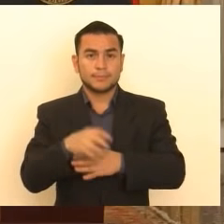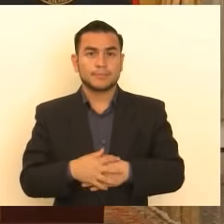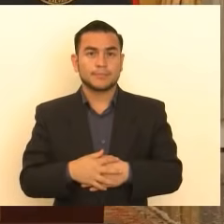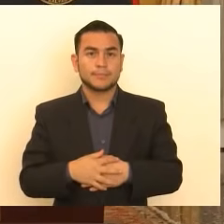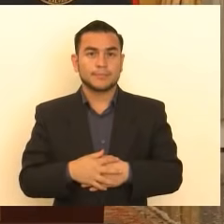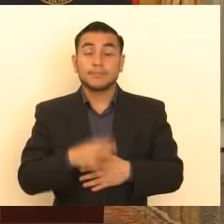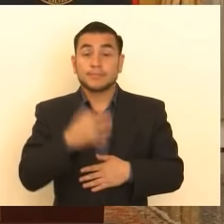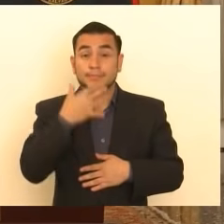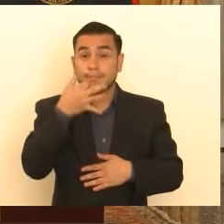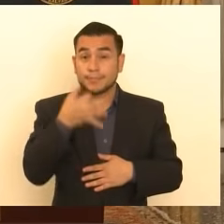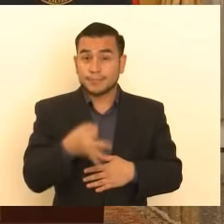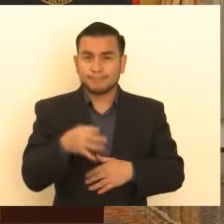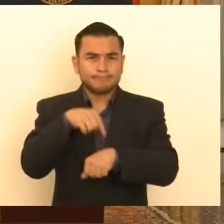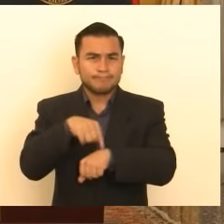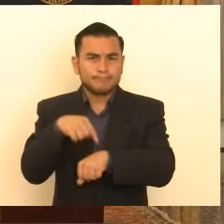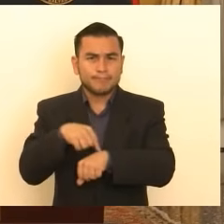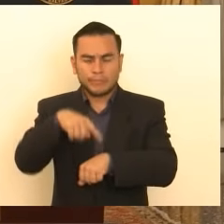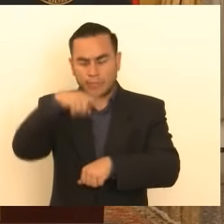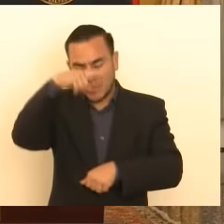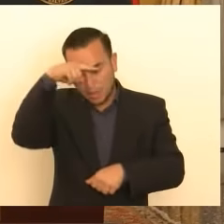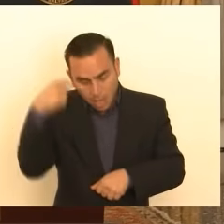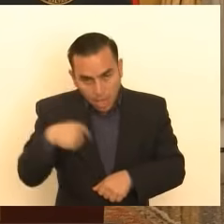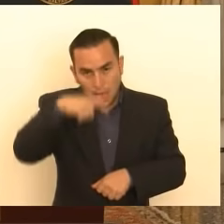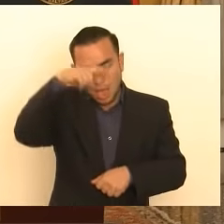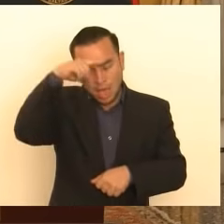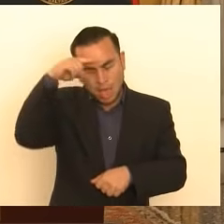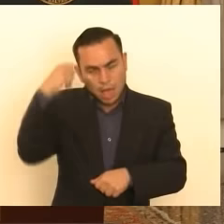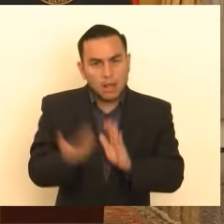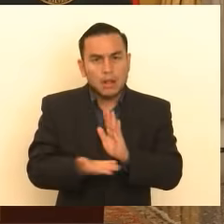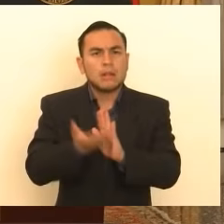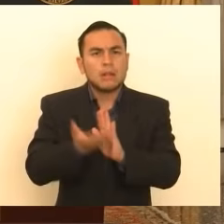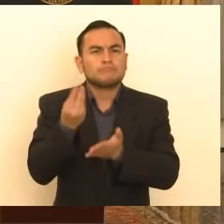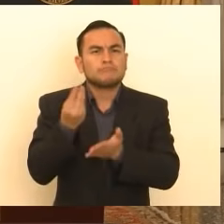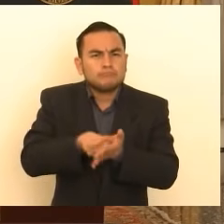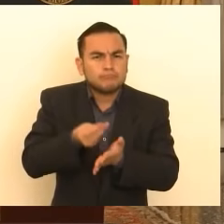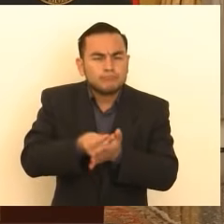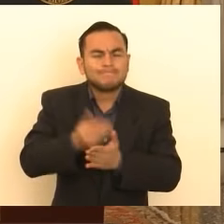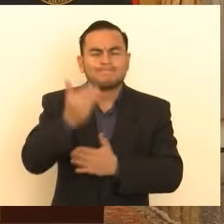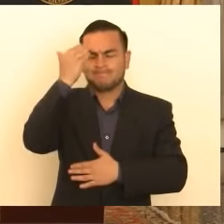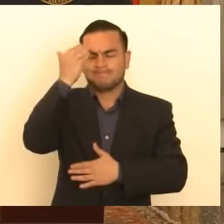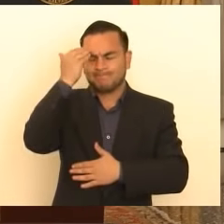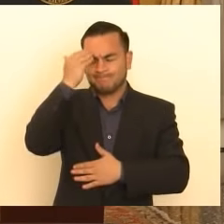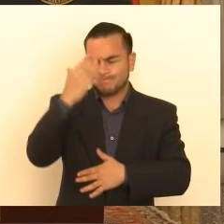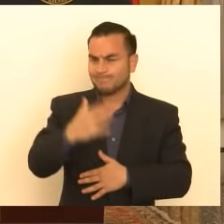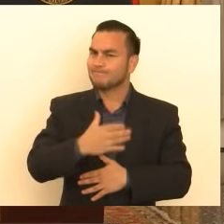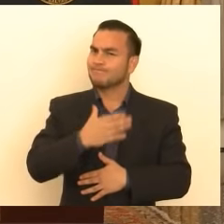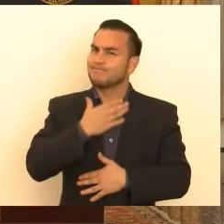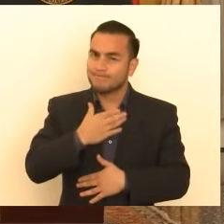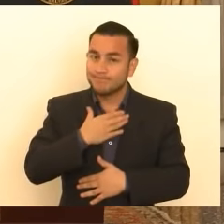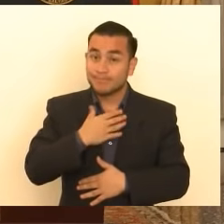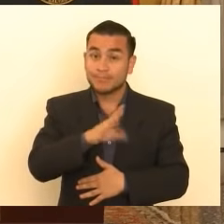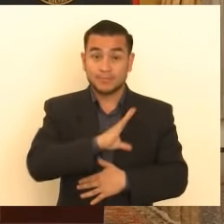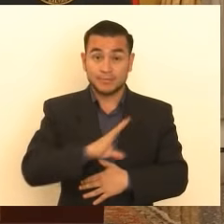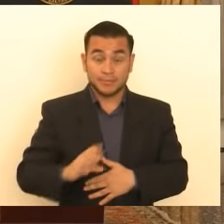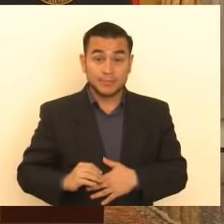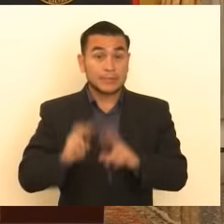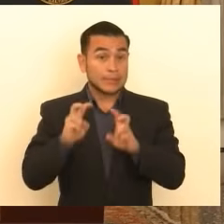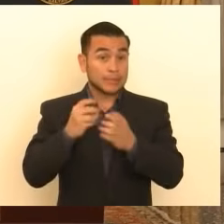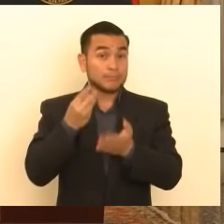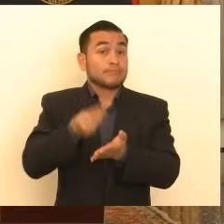en un momento en el que estamos trabajando por crecer la economía, en un momento que sabemos que es difícil para los salvadoreños el estado de la